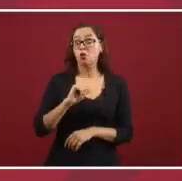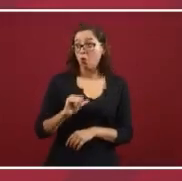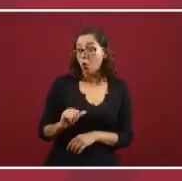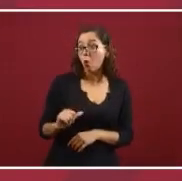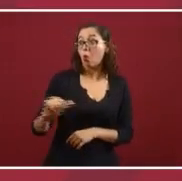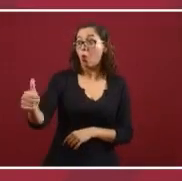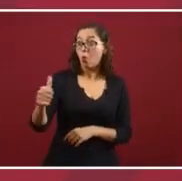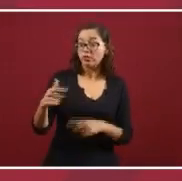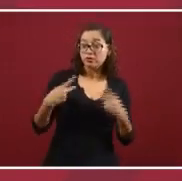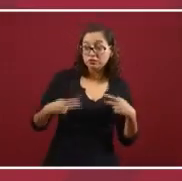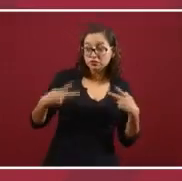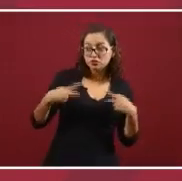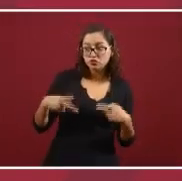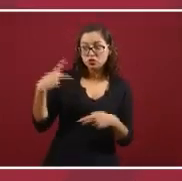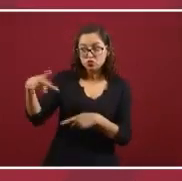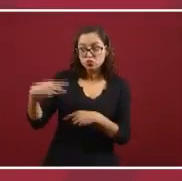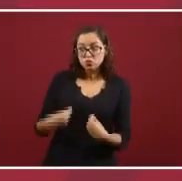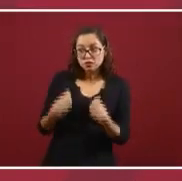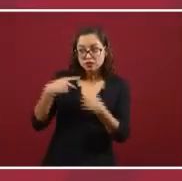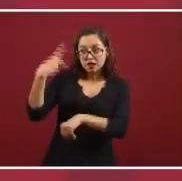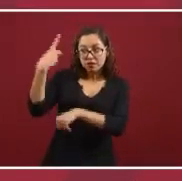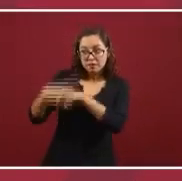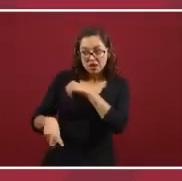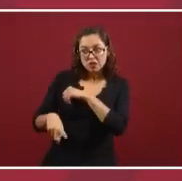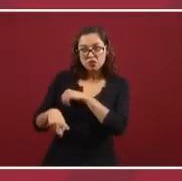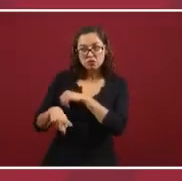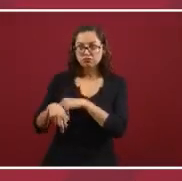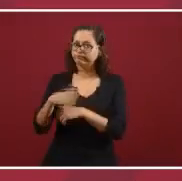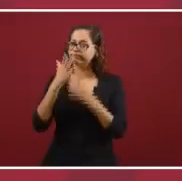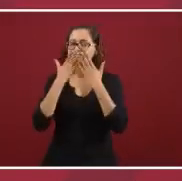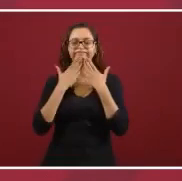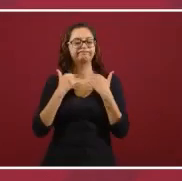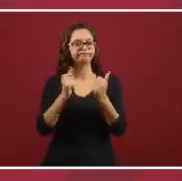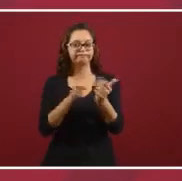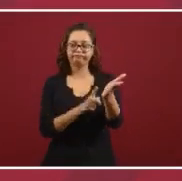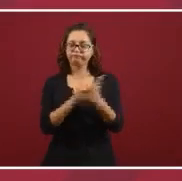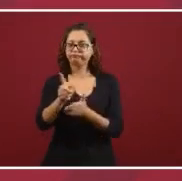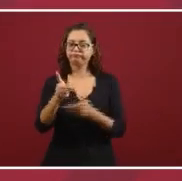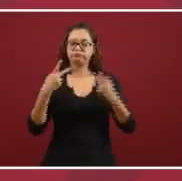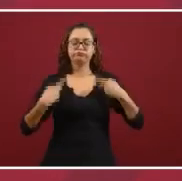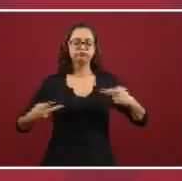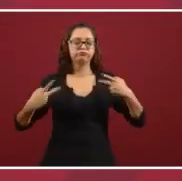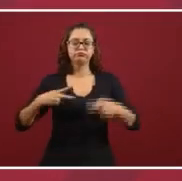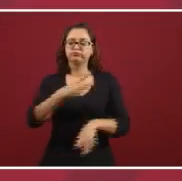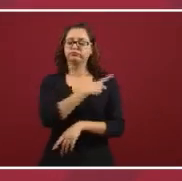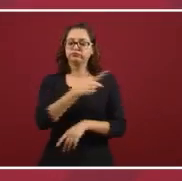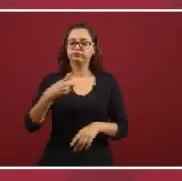a poner en riesgo la vida de los demás. Se tiene que cuidar a la gente